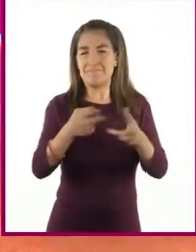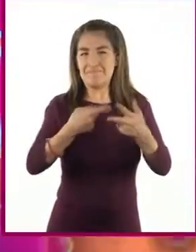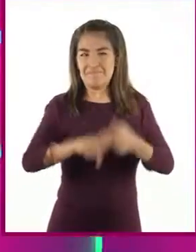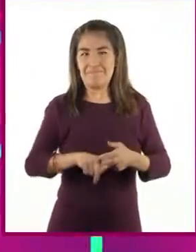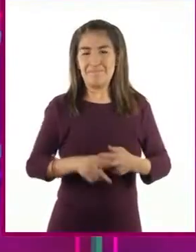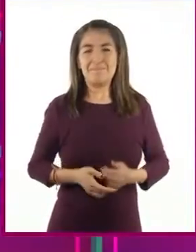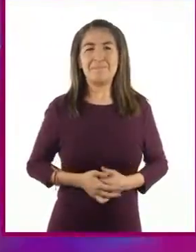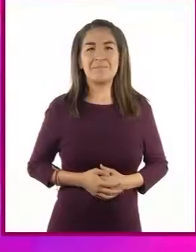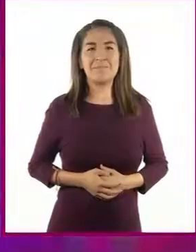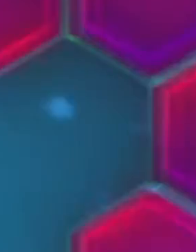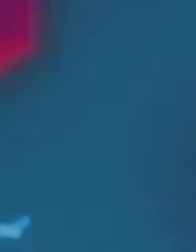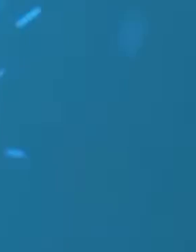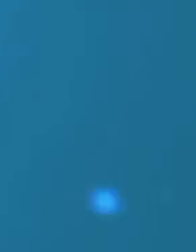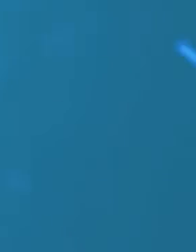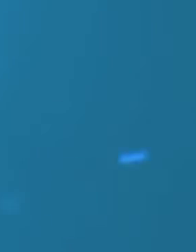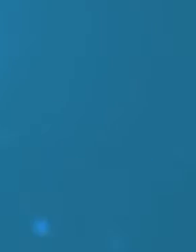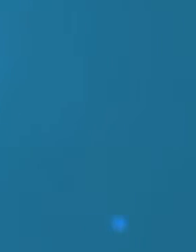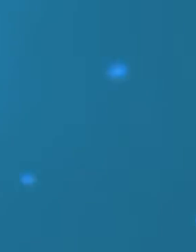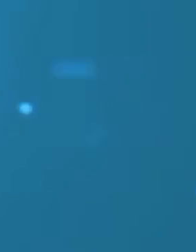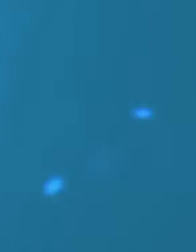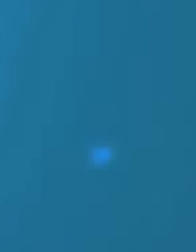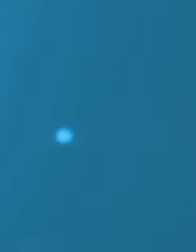Comenzamos.